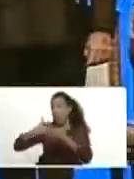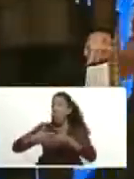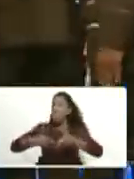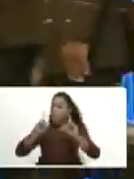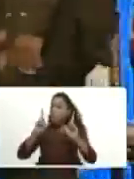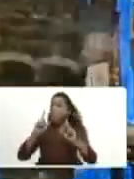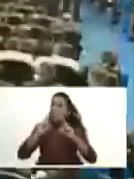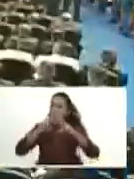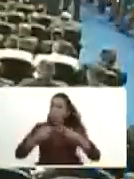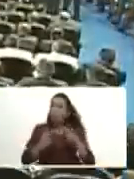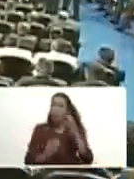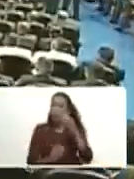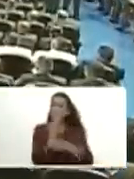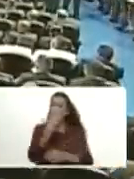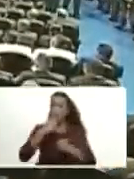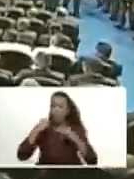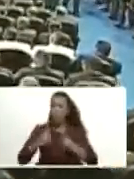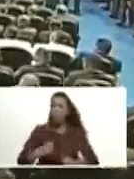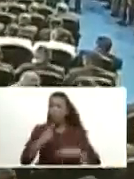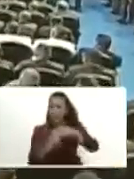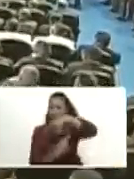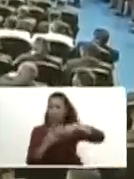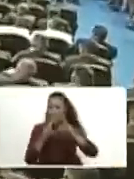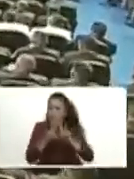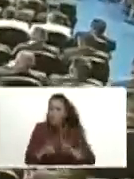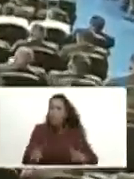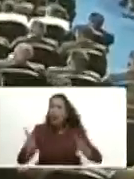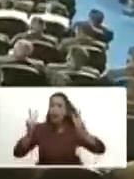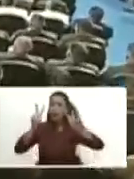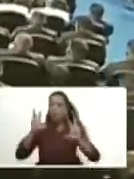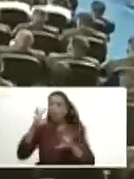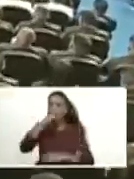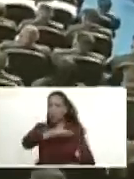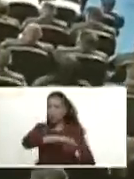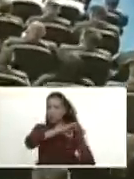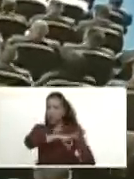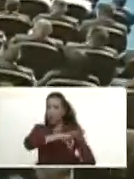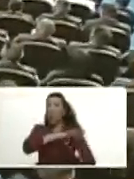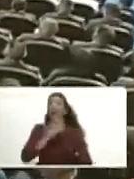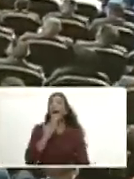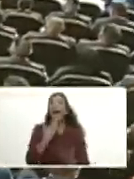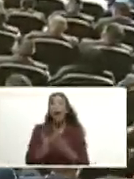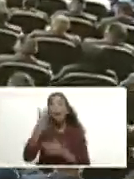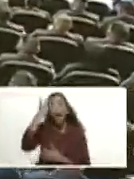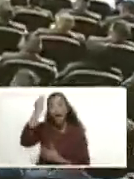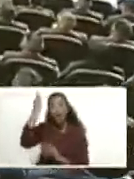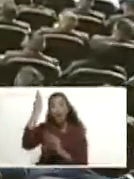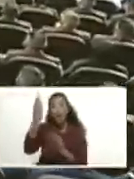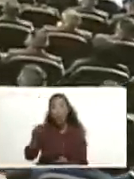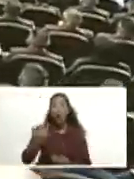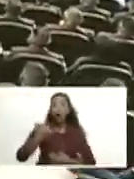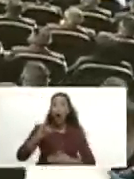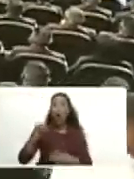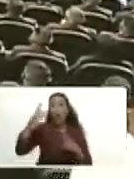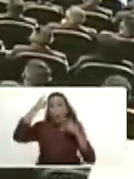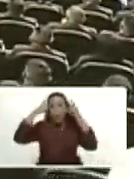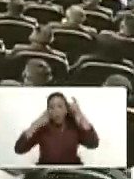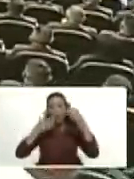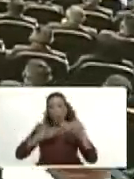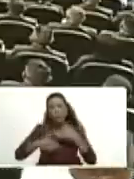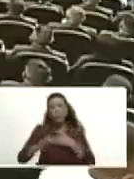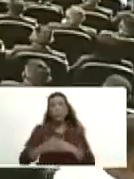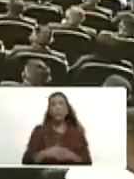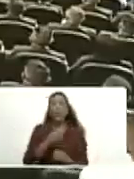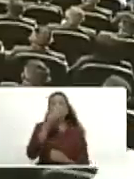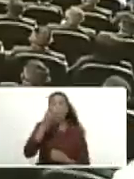la formación de oficiales con valores revolucionarios y socialistas. Gracias a Dios, tuvimos un comandante Chávez. Buenas tardes,